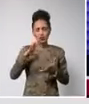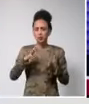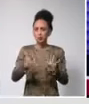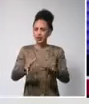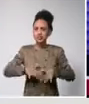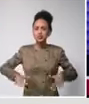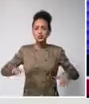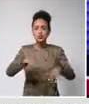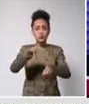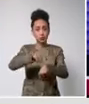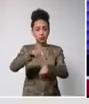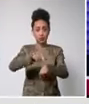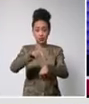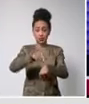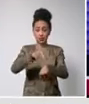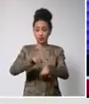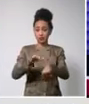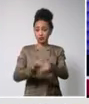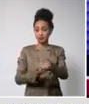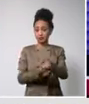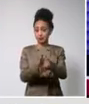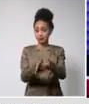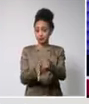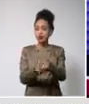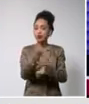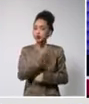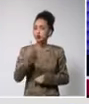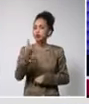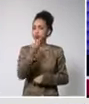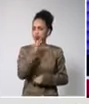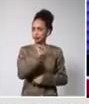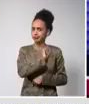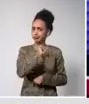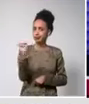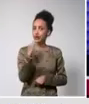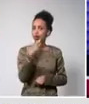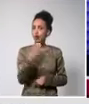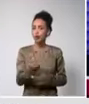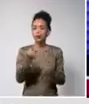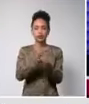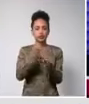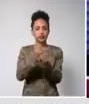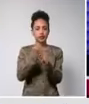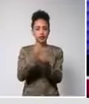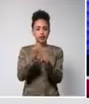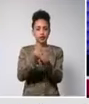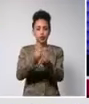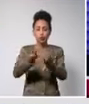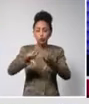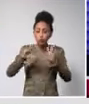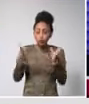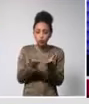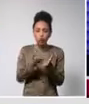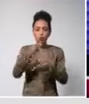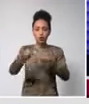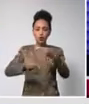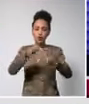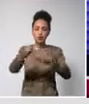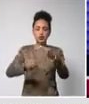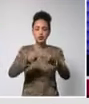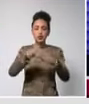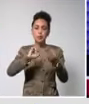estamos enfrentando, que vamos a vencer con las acciones y con todo lo que se viene haciendo para su